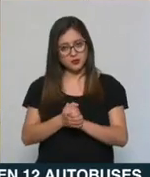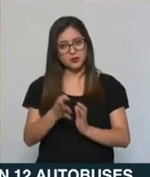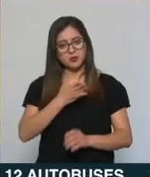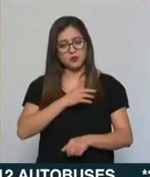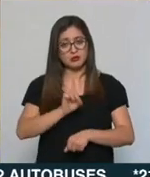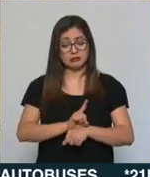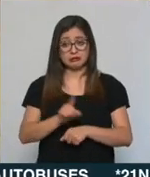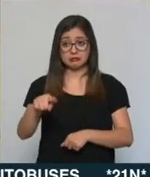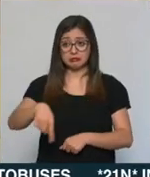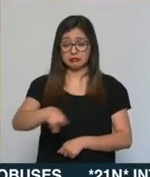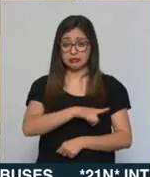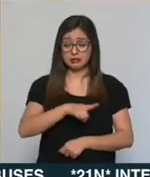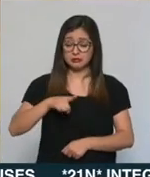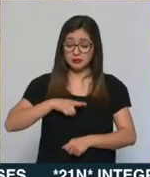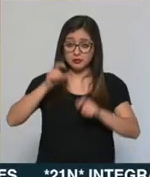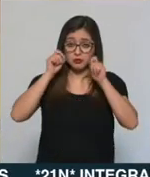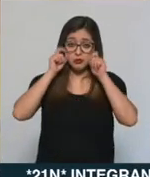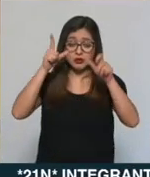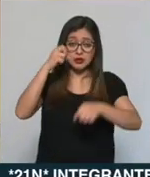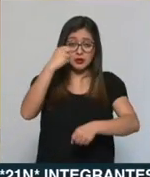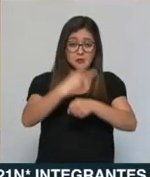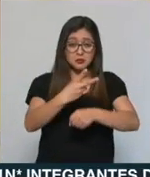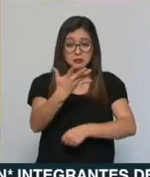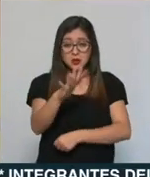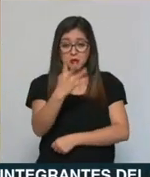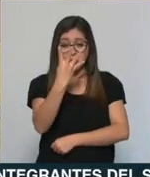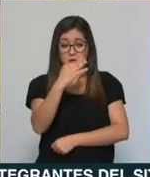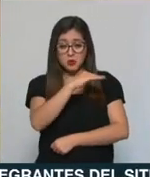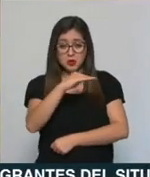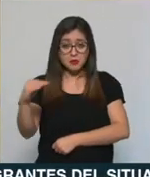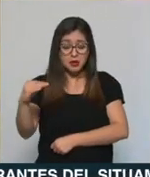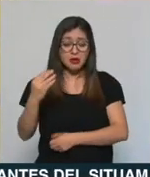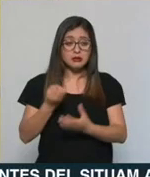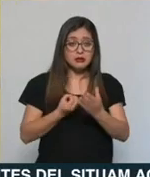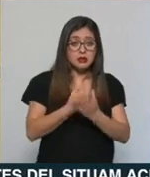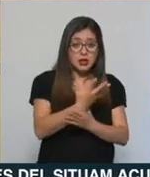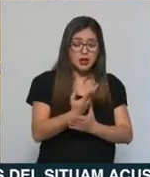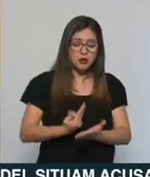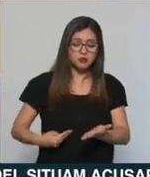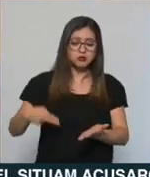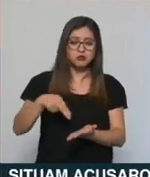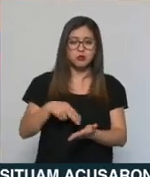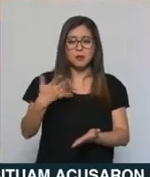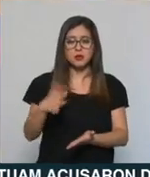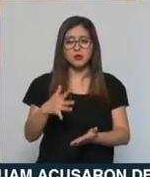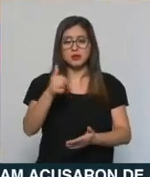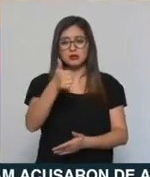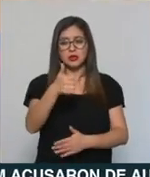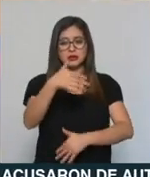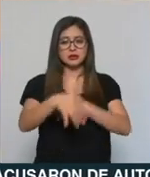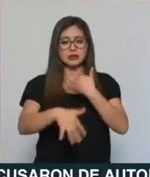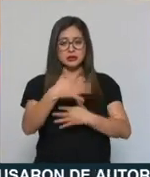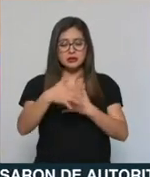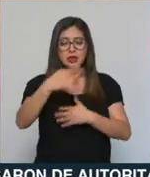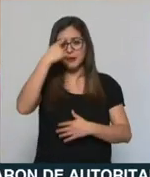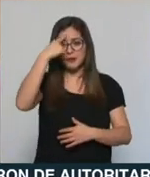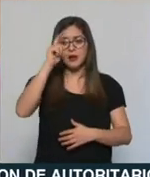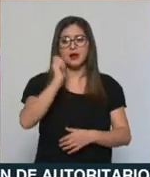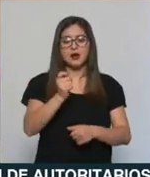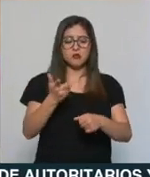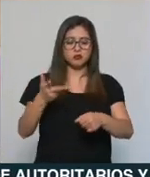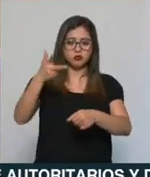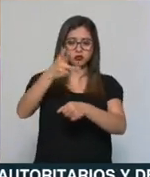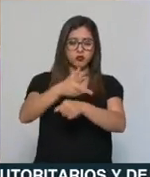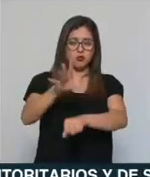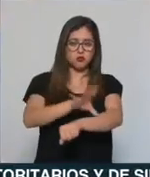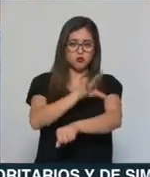temprano, prácticamente 4:30 de la mañana para poder salir, estar aquí 6:15 de la mañana para instalar la cámara,